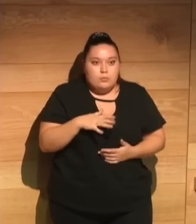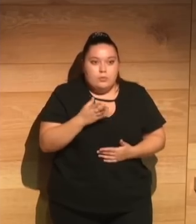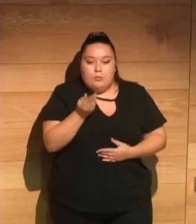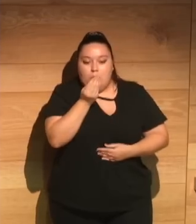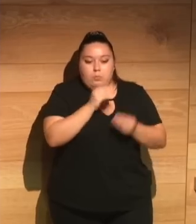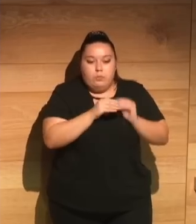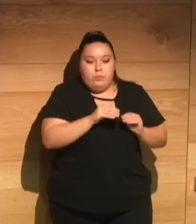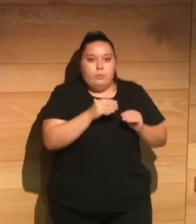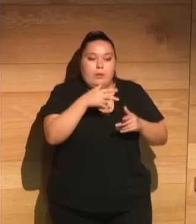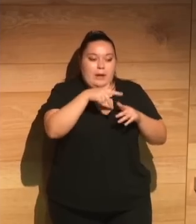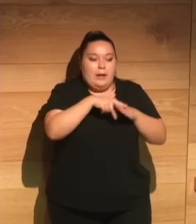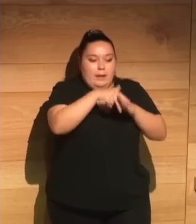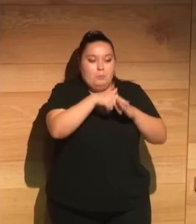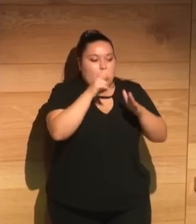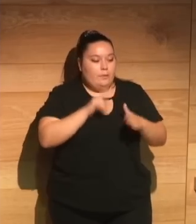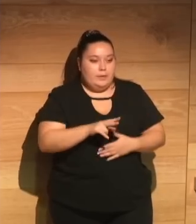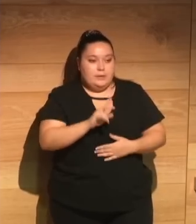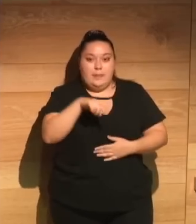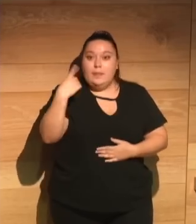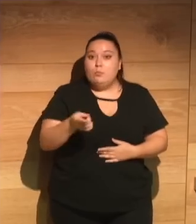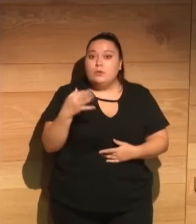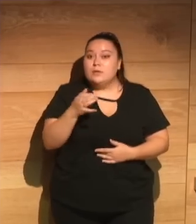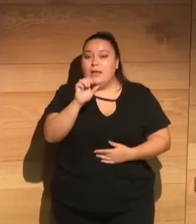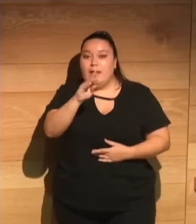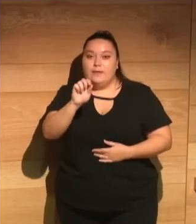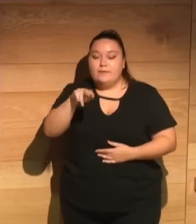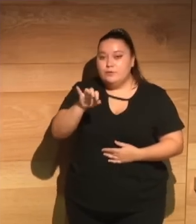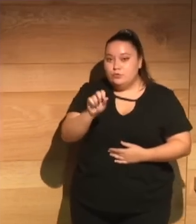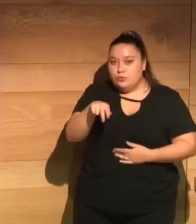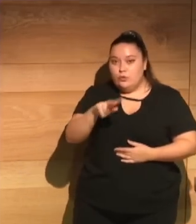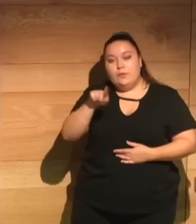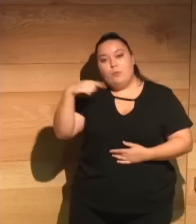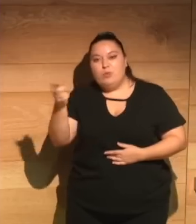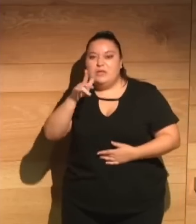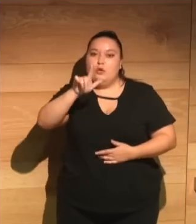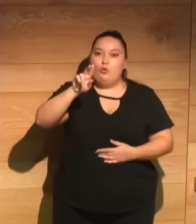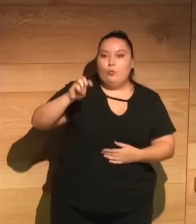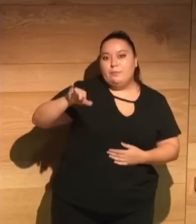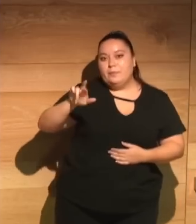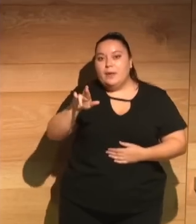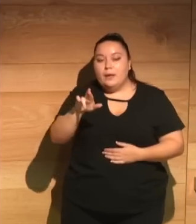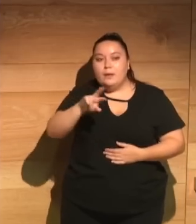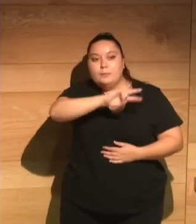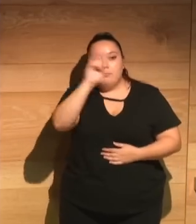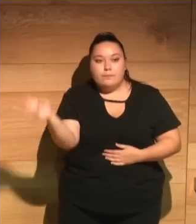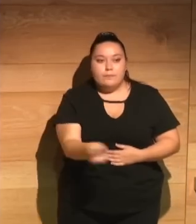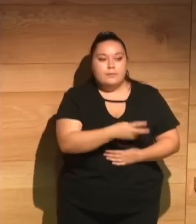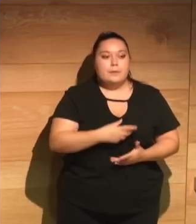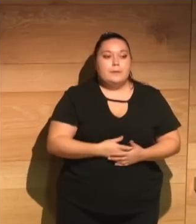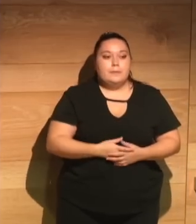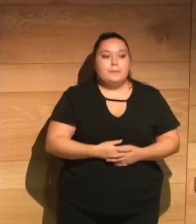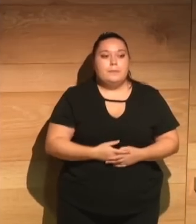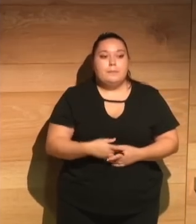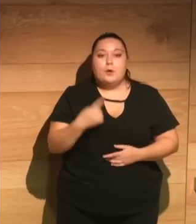efectivamente muestra el galopar. Muy bien, y parece que ya lo siguiente es Edison por un lado y los Lumière por otro, y en fin. Pero